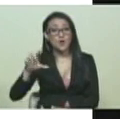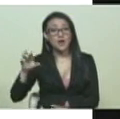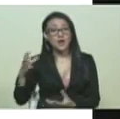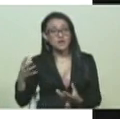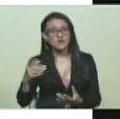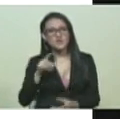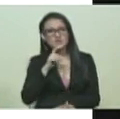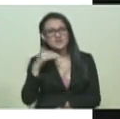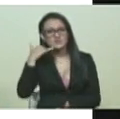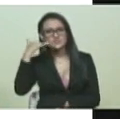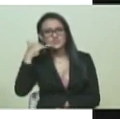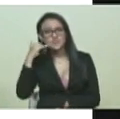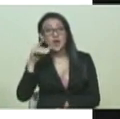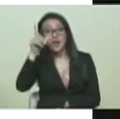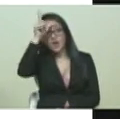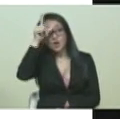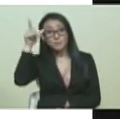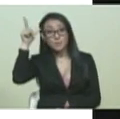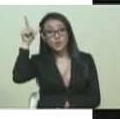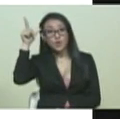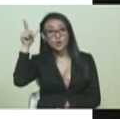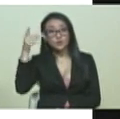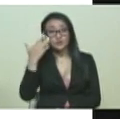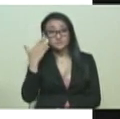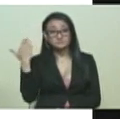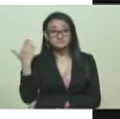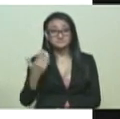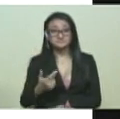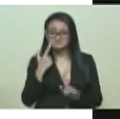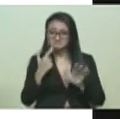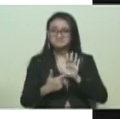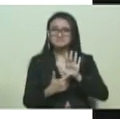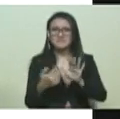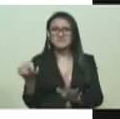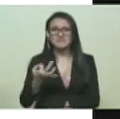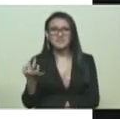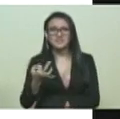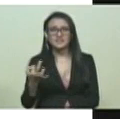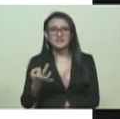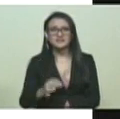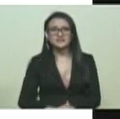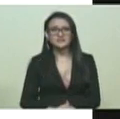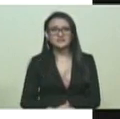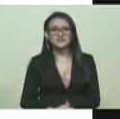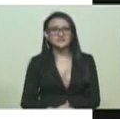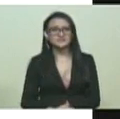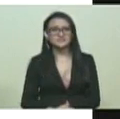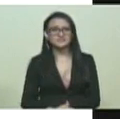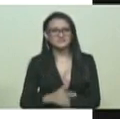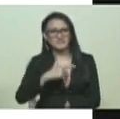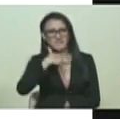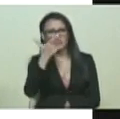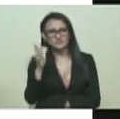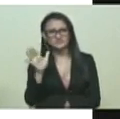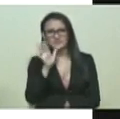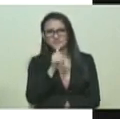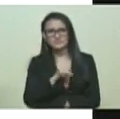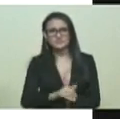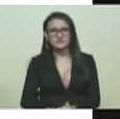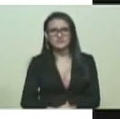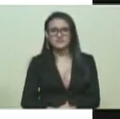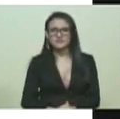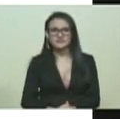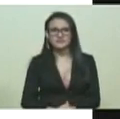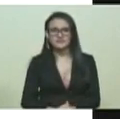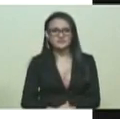Leopoldo López. Para que vea el país el cinismo, la inmoralidad de